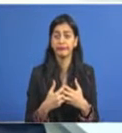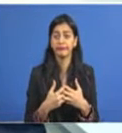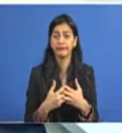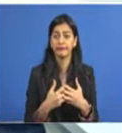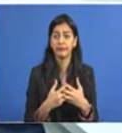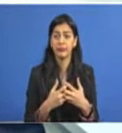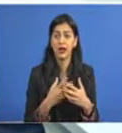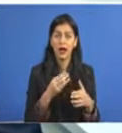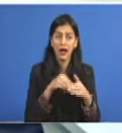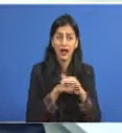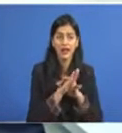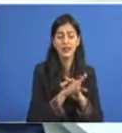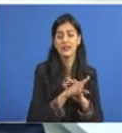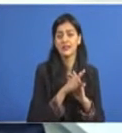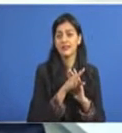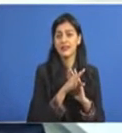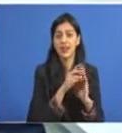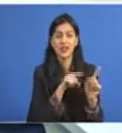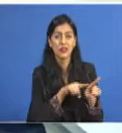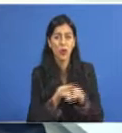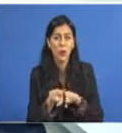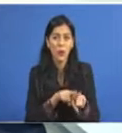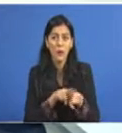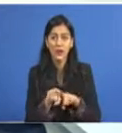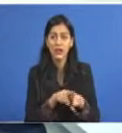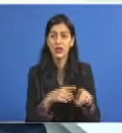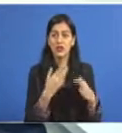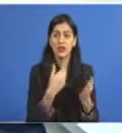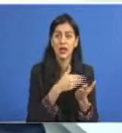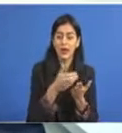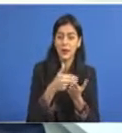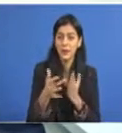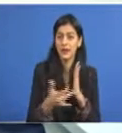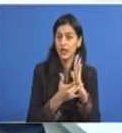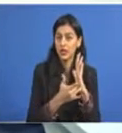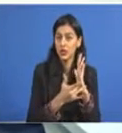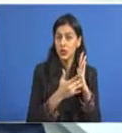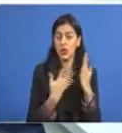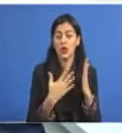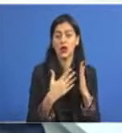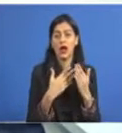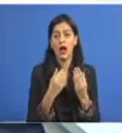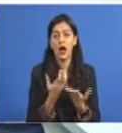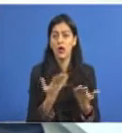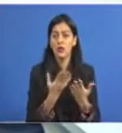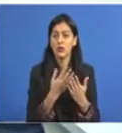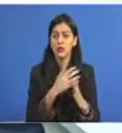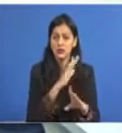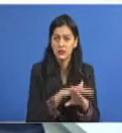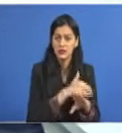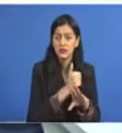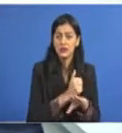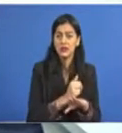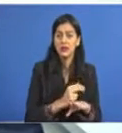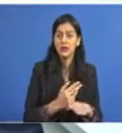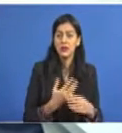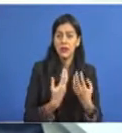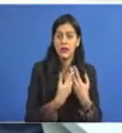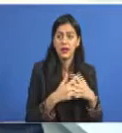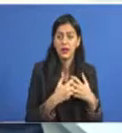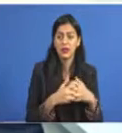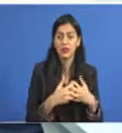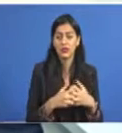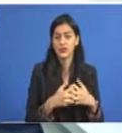entrado en este mundo tan competitivo que es el comercio electrónico. Sin embargo, hay unos puntos claves que nosotros, para las nuevas empresas que quieren adentrarse en